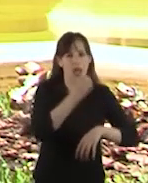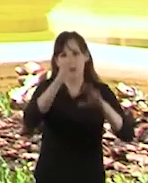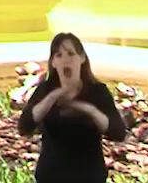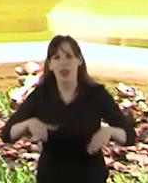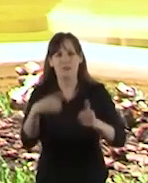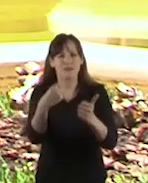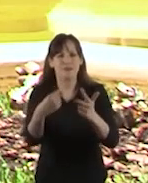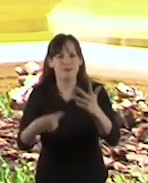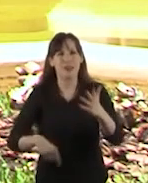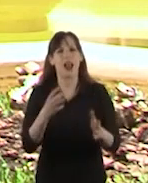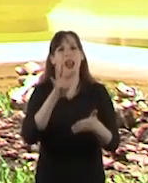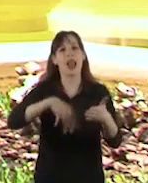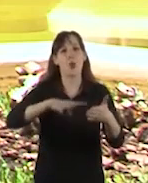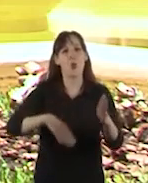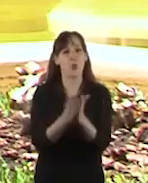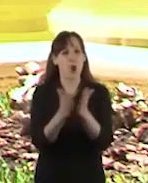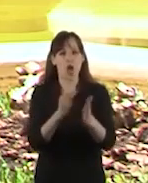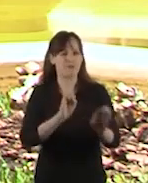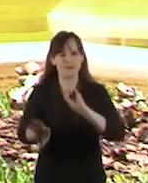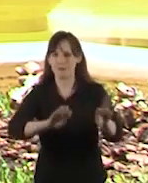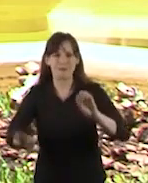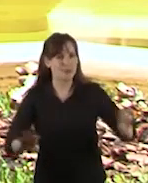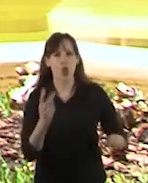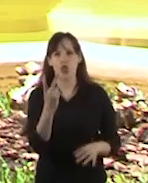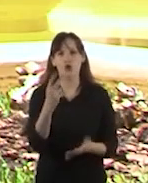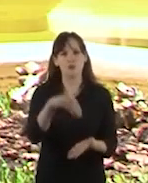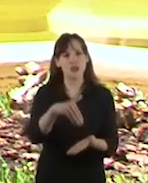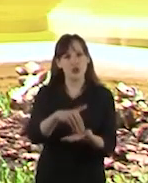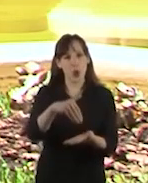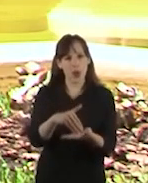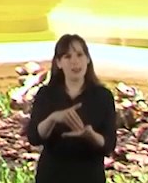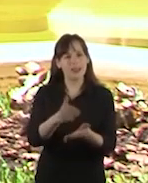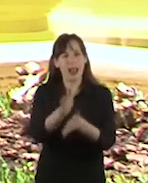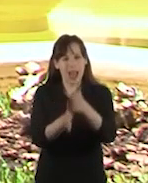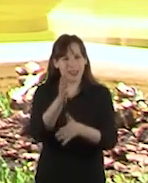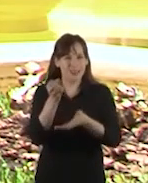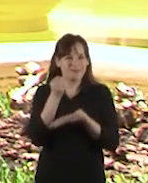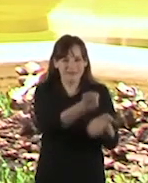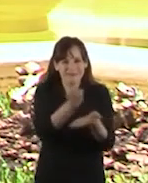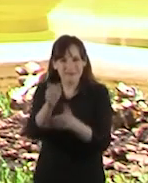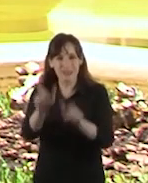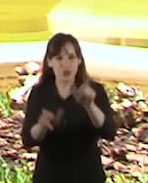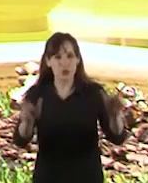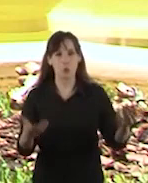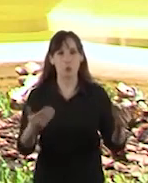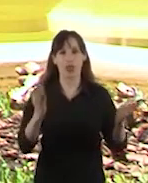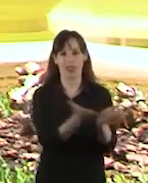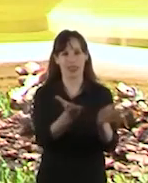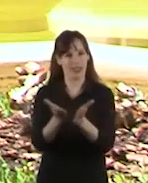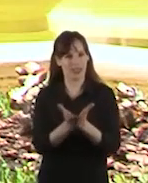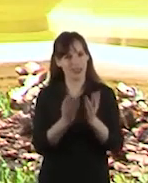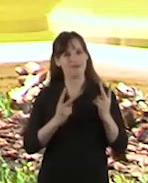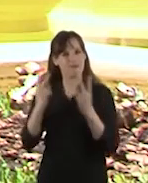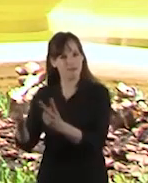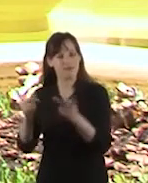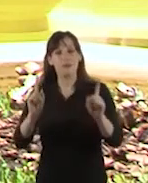de 2 millones de becas Progresar. Es una historia de guardapolvos blancos que ha llevado a los hijos de nuestro pueblo a las